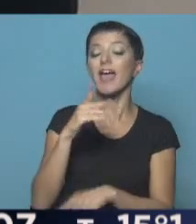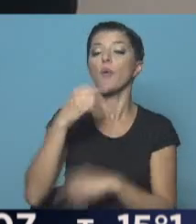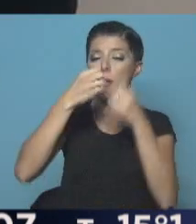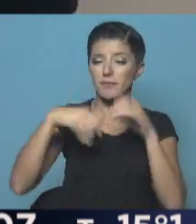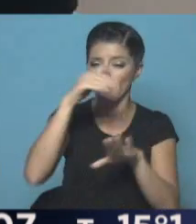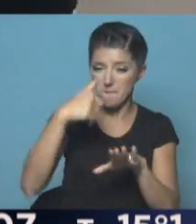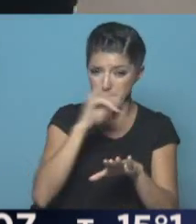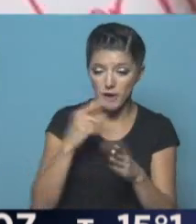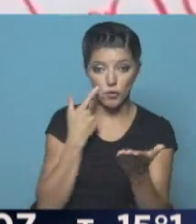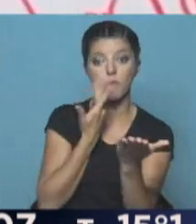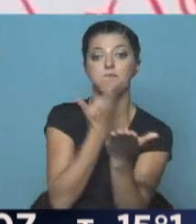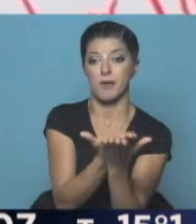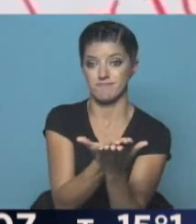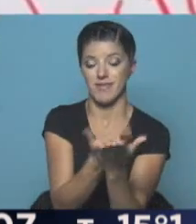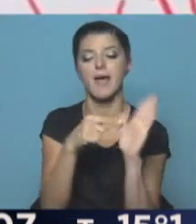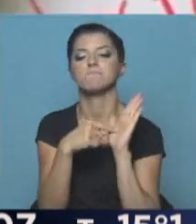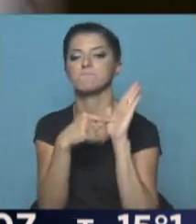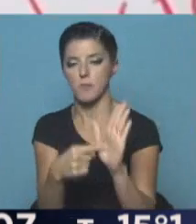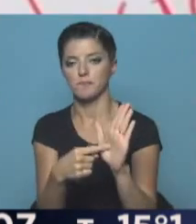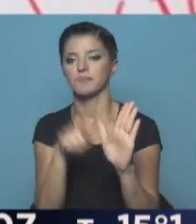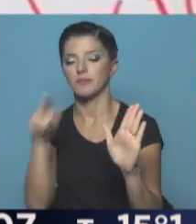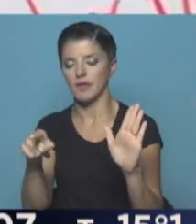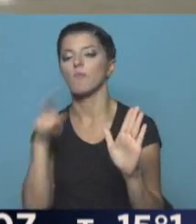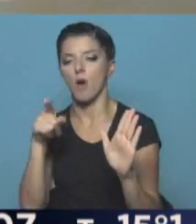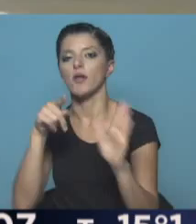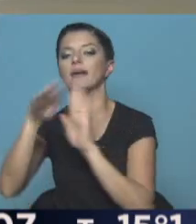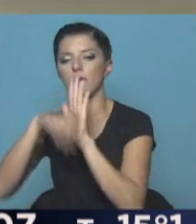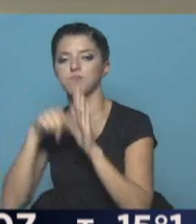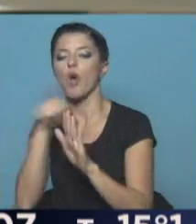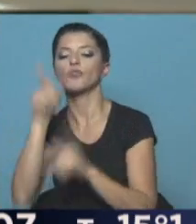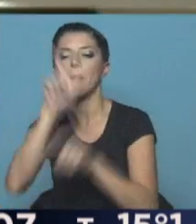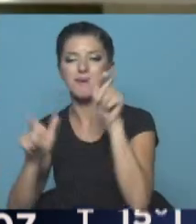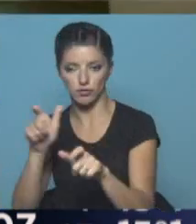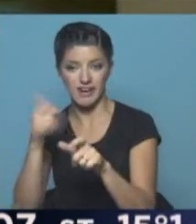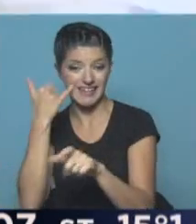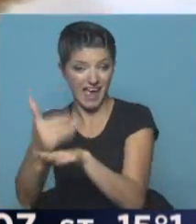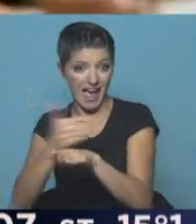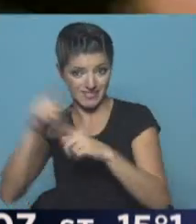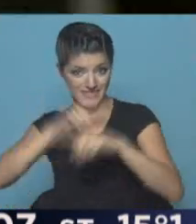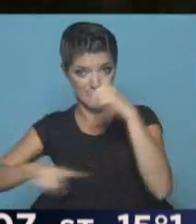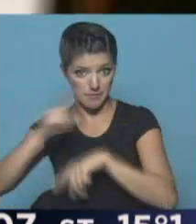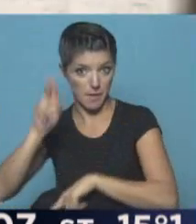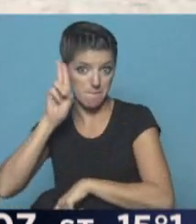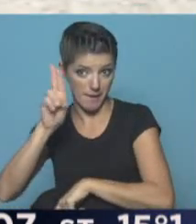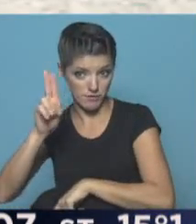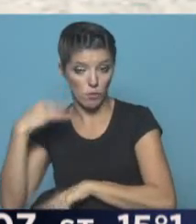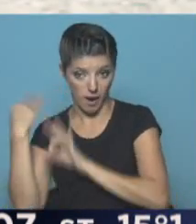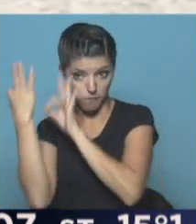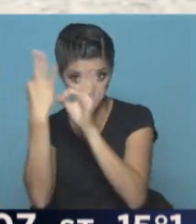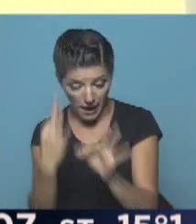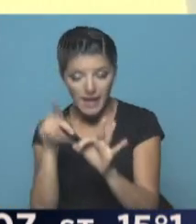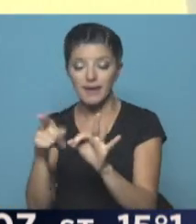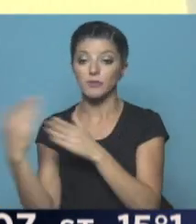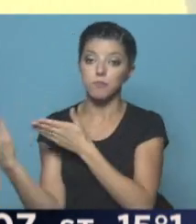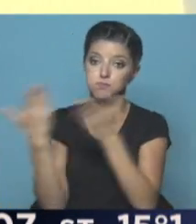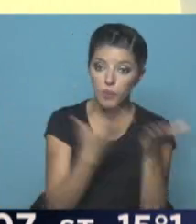marzo. Allí se planteaba el levantamiento de las restricciones contra las personas que habían tramitado su permiso de residencia en el país y